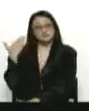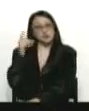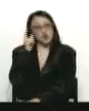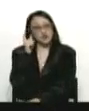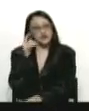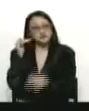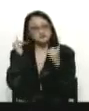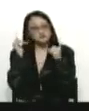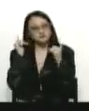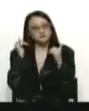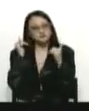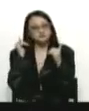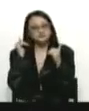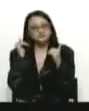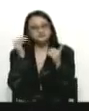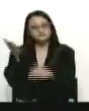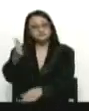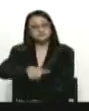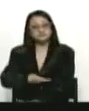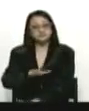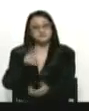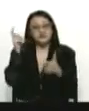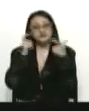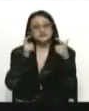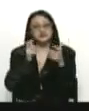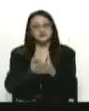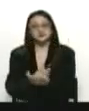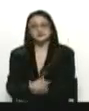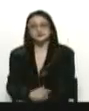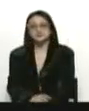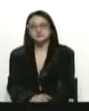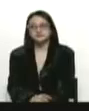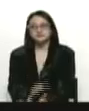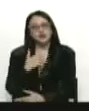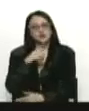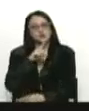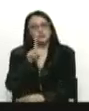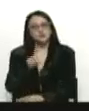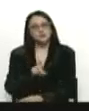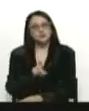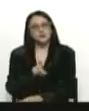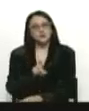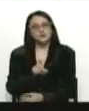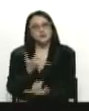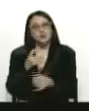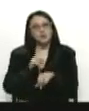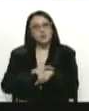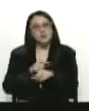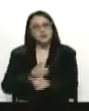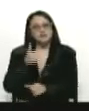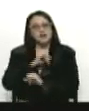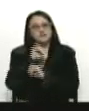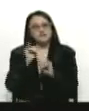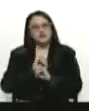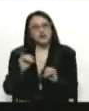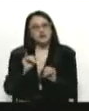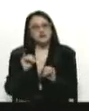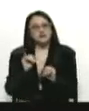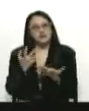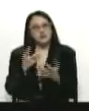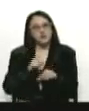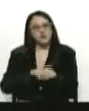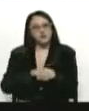conmemoró también la partida física del comandante Hugo Chávez. Yo quisiera preguntarle cuál fue el momento más feliz que ha tenido en este tiempo y el momento